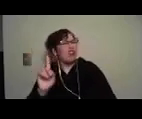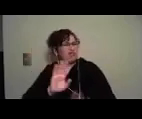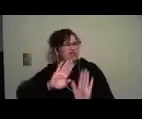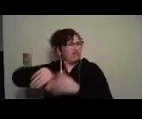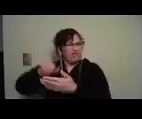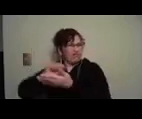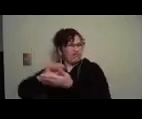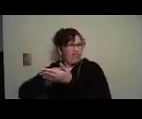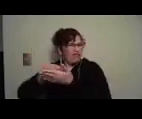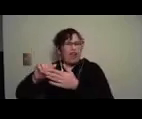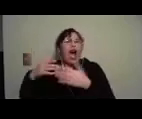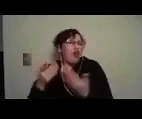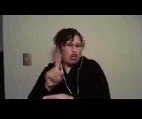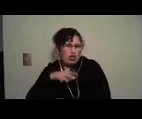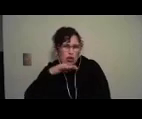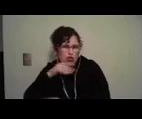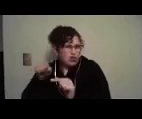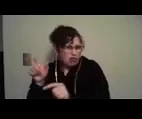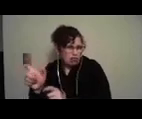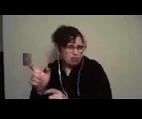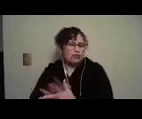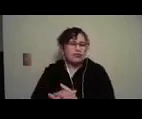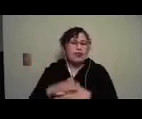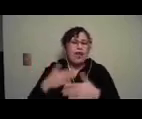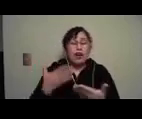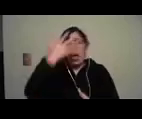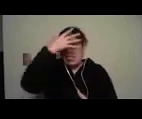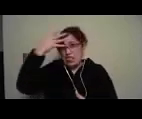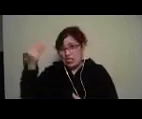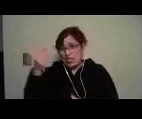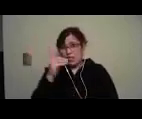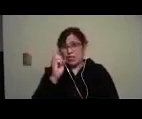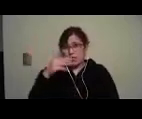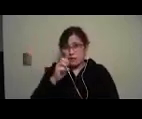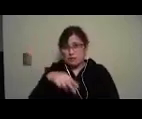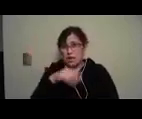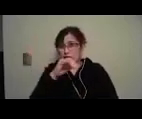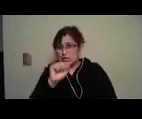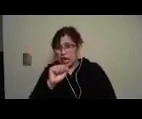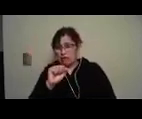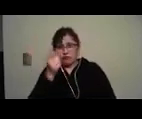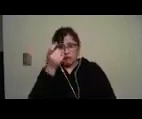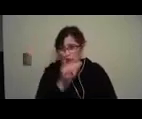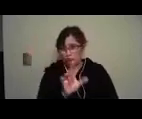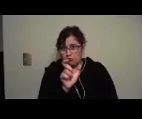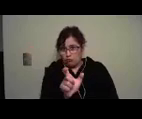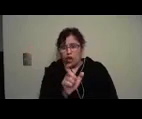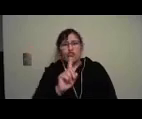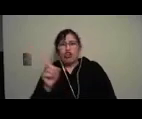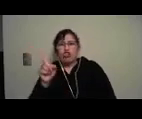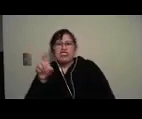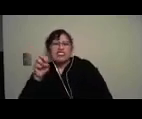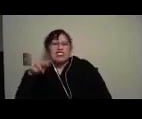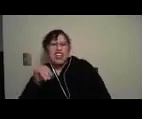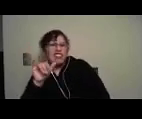cognitivo leve o demencia propiamente tal, ya, pero no hay ninguna demencia senil, ya. De acuerdo a lo que se refiere